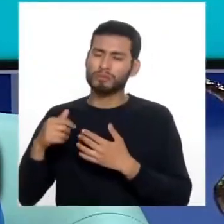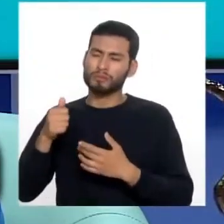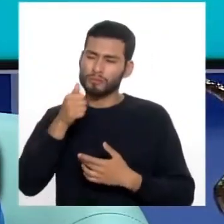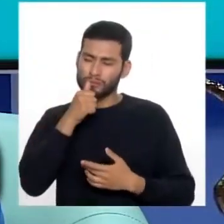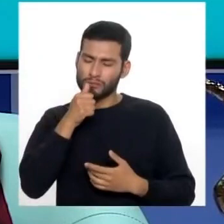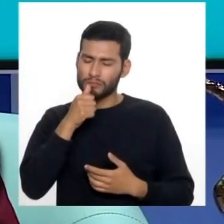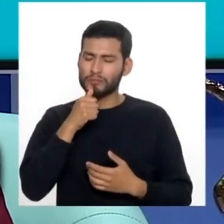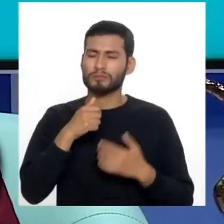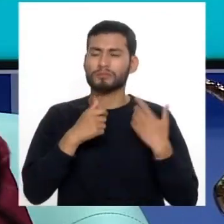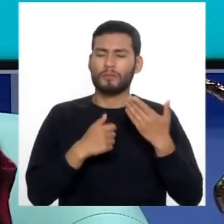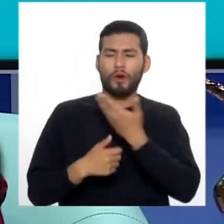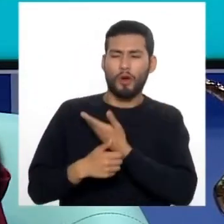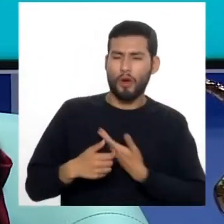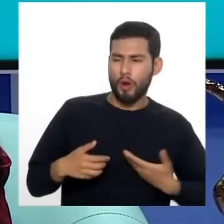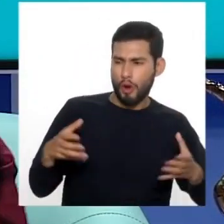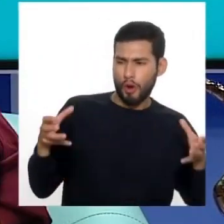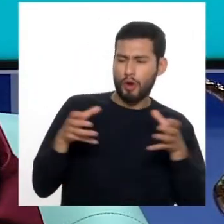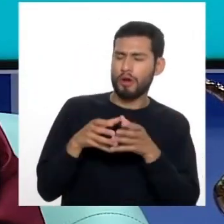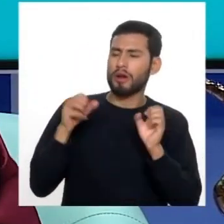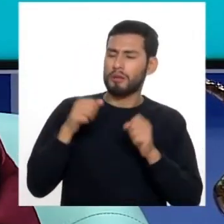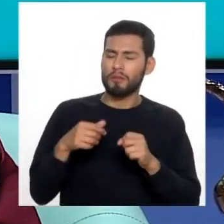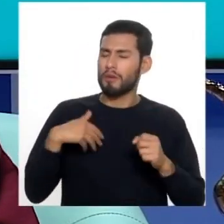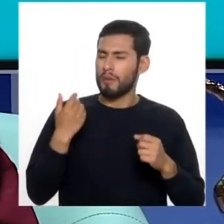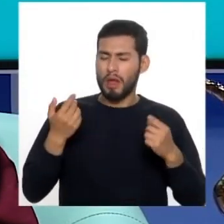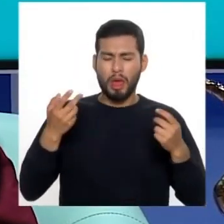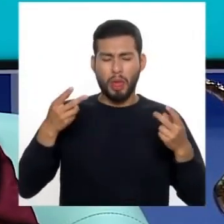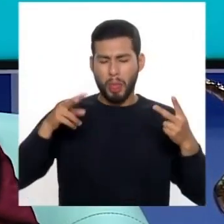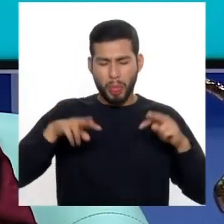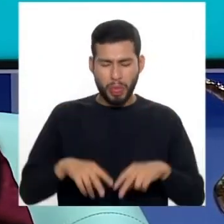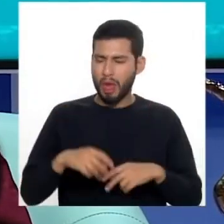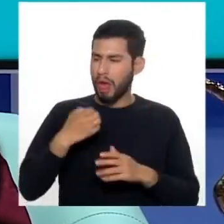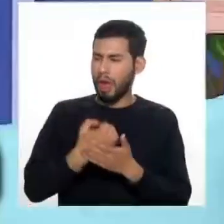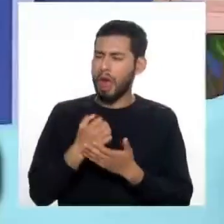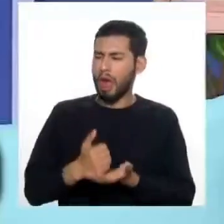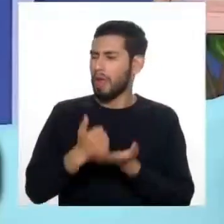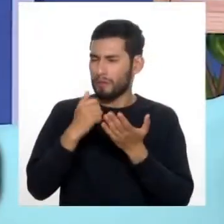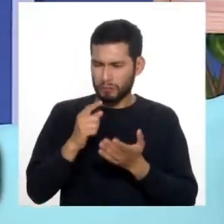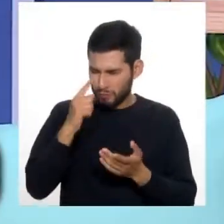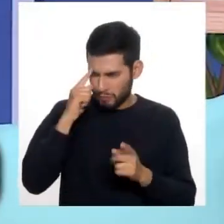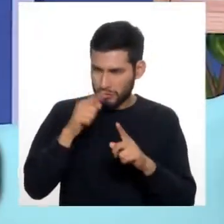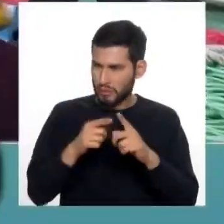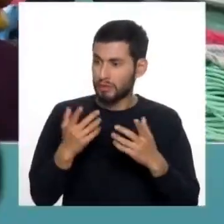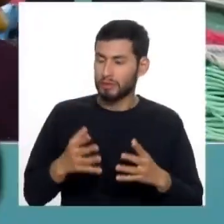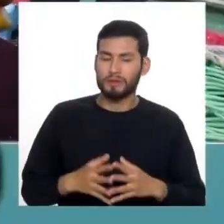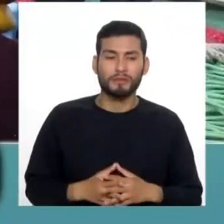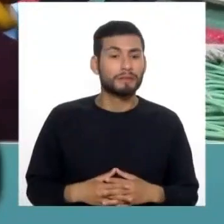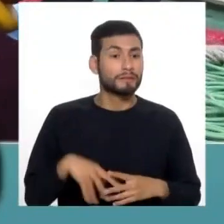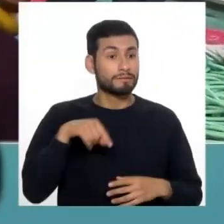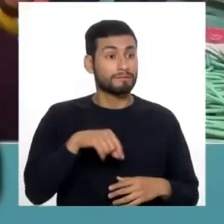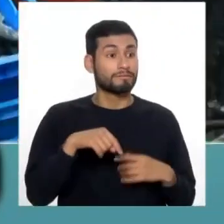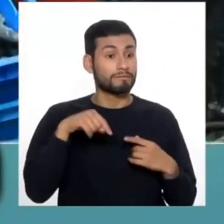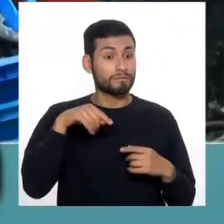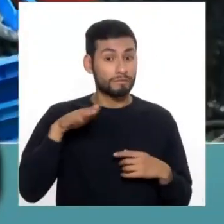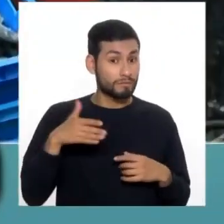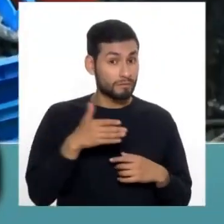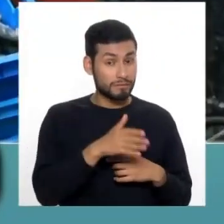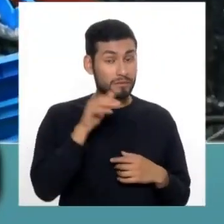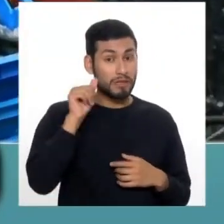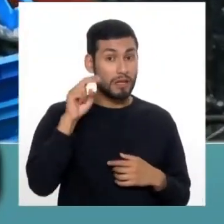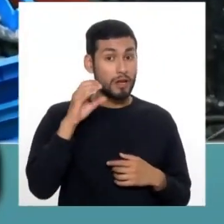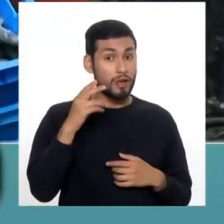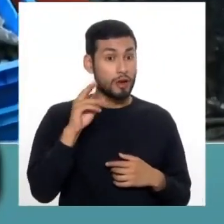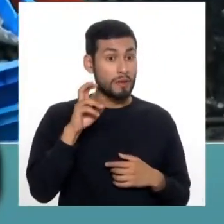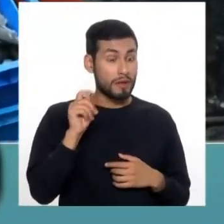ayudar justamente a la economía del Perú y que no hayan estas bajas? Sí, en el caso específico de la anchoveta, digamos,